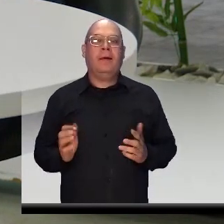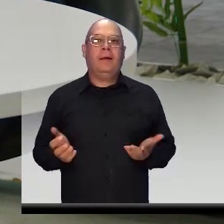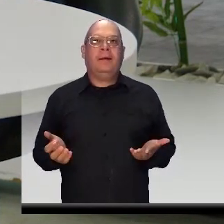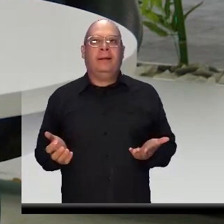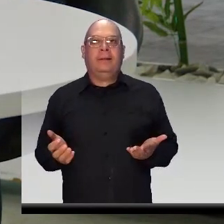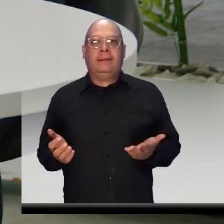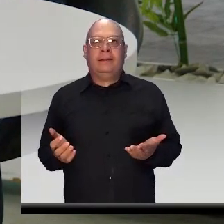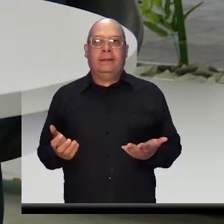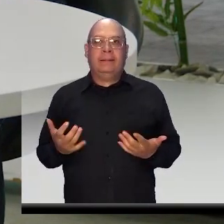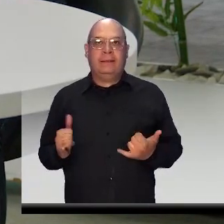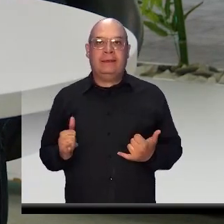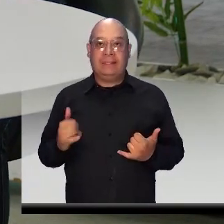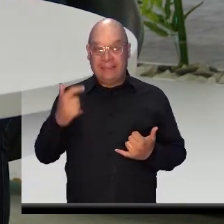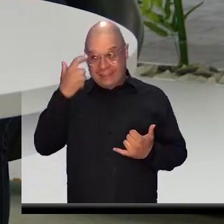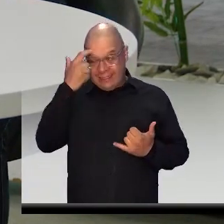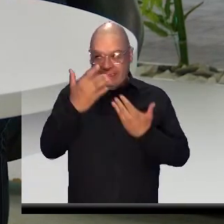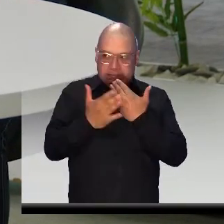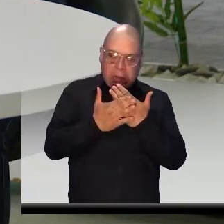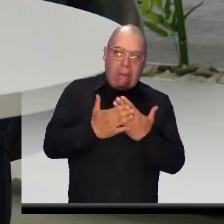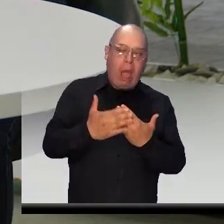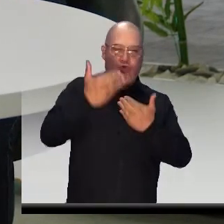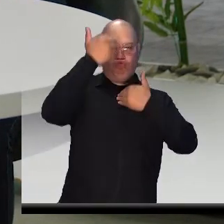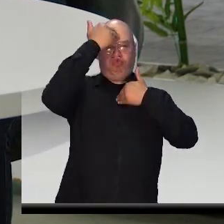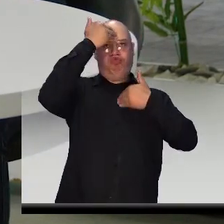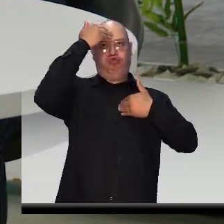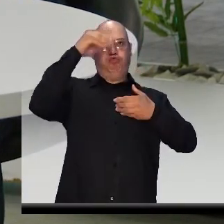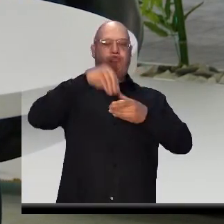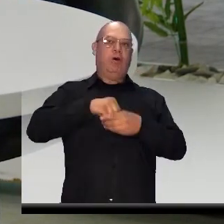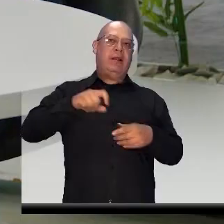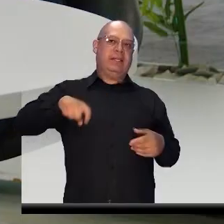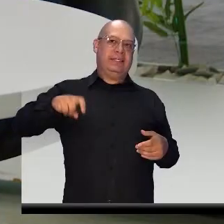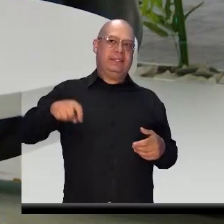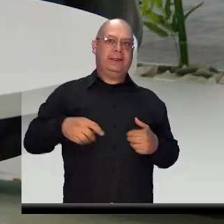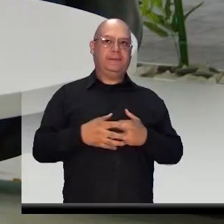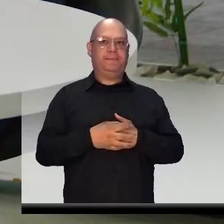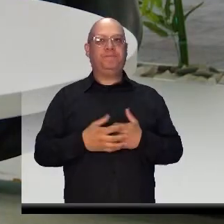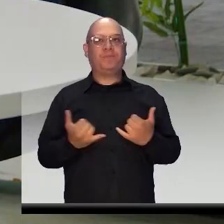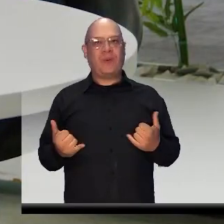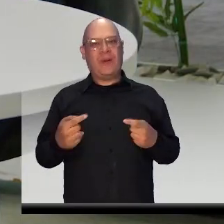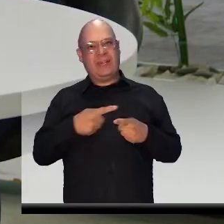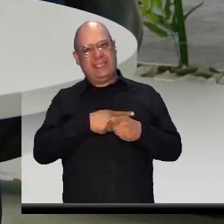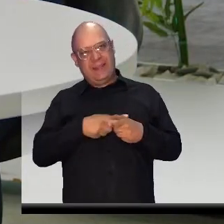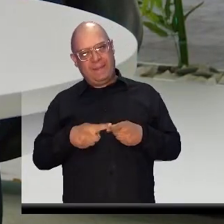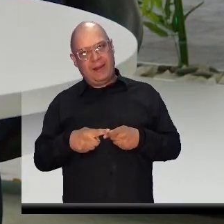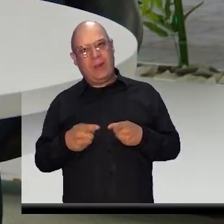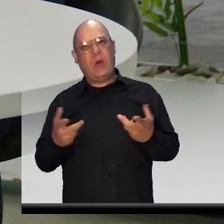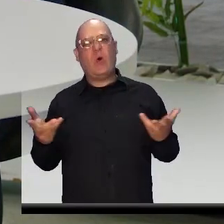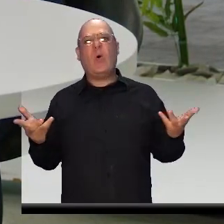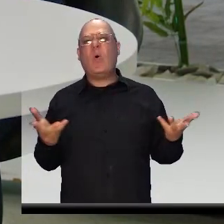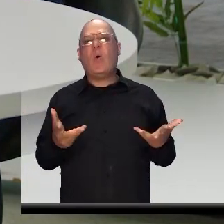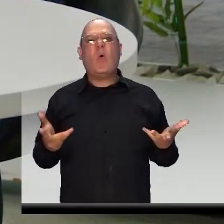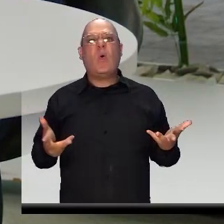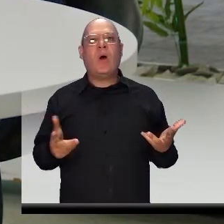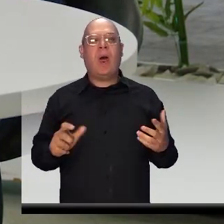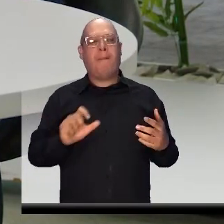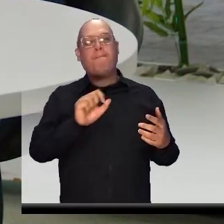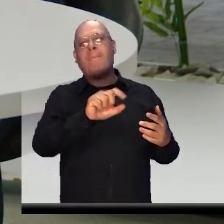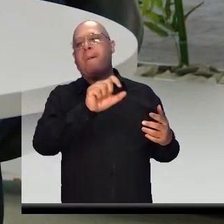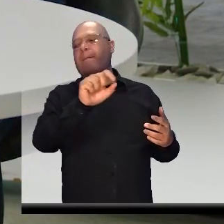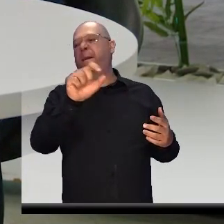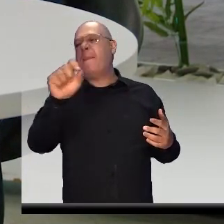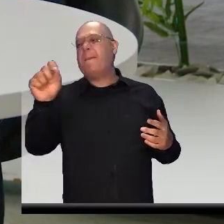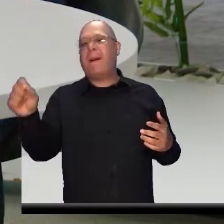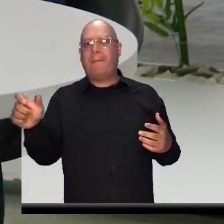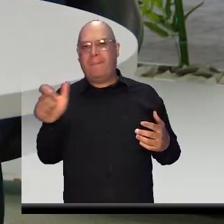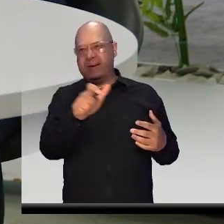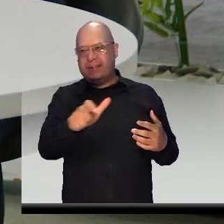pues como a esa toma de conciencia, porque mira, imagínate que esta semana estuve haciendo pues como unas indagaciones en la calle, preguntándole